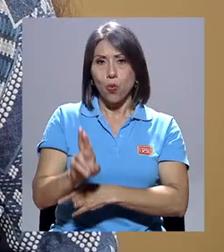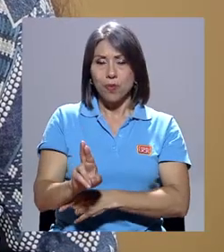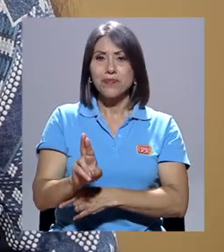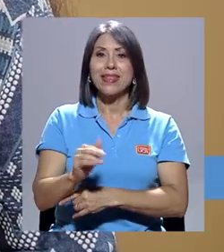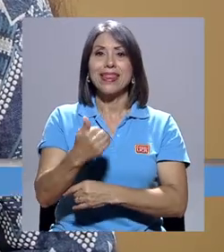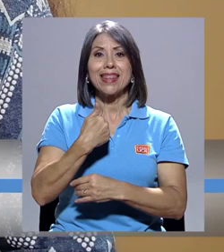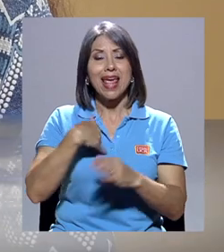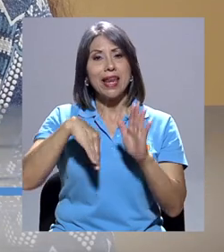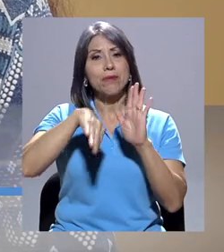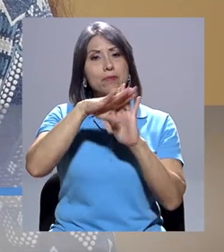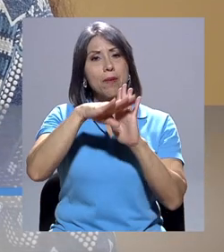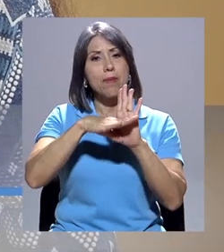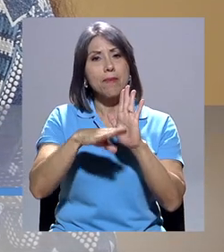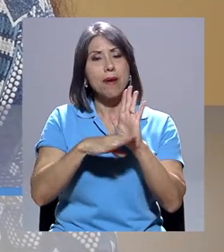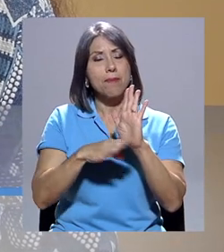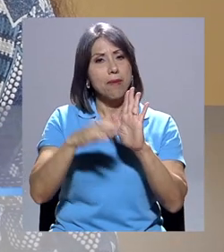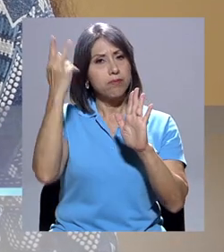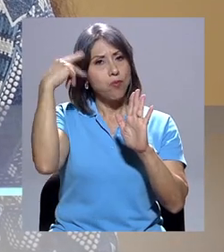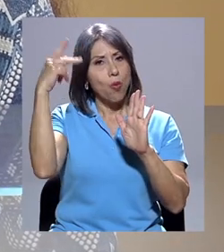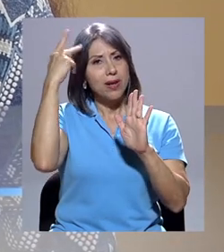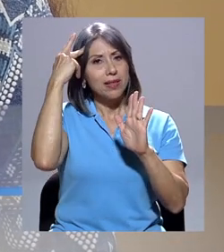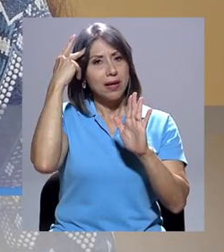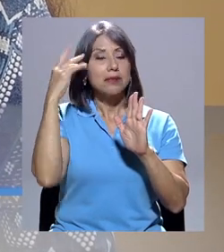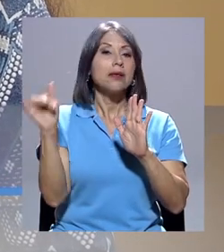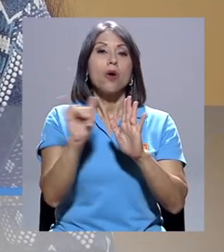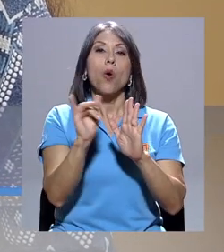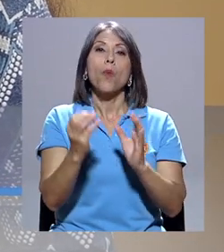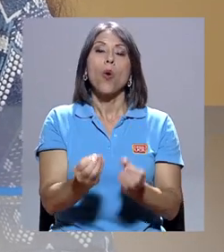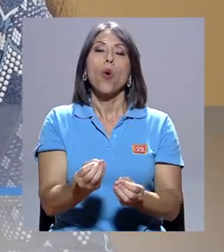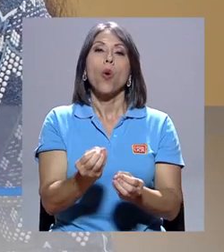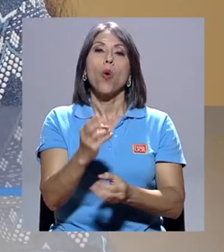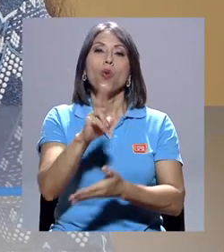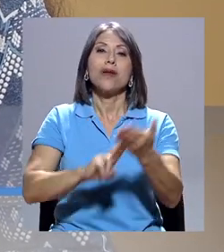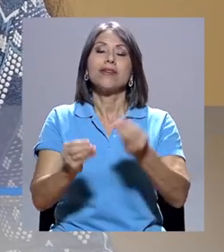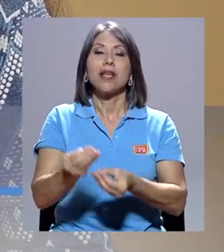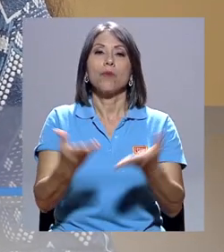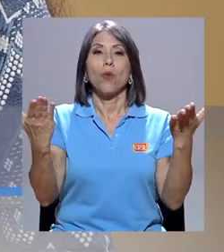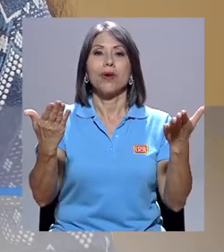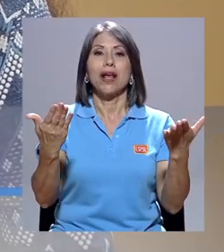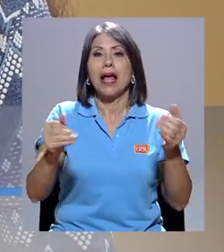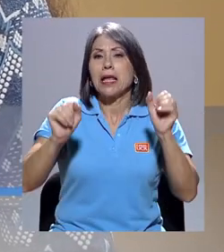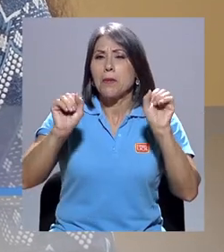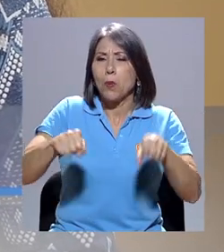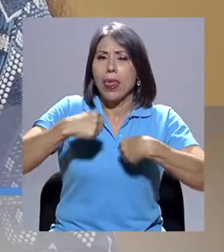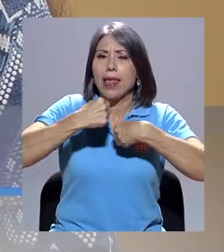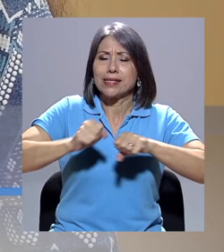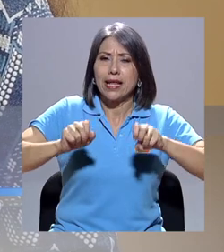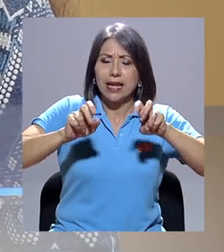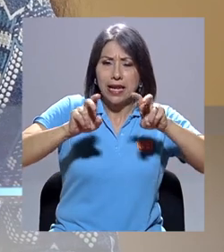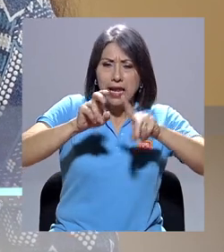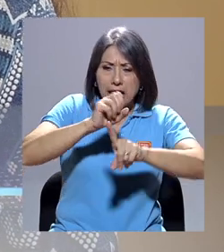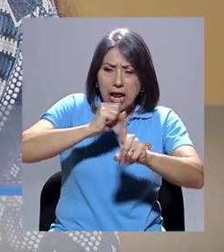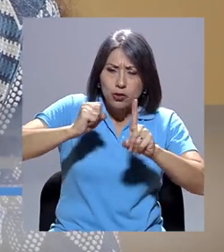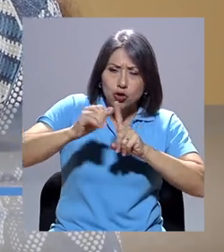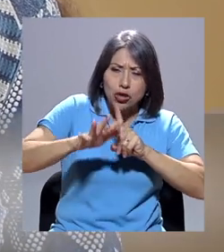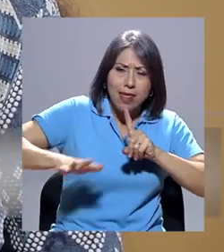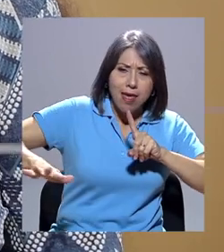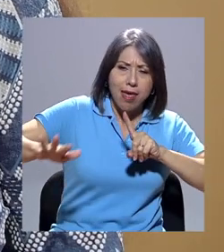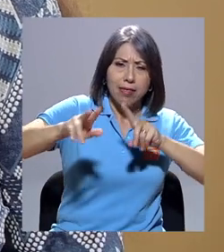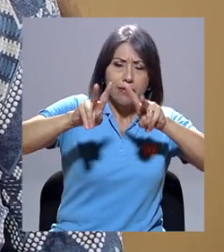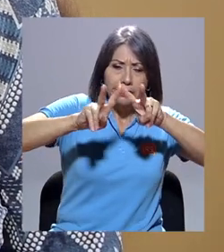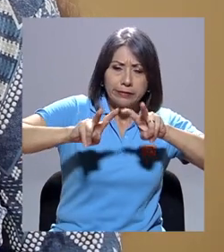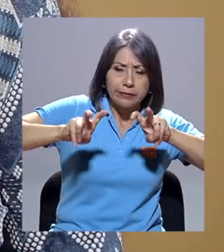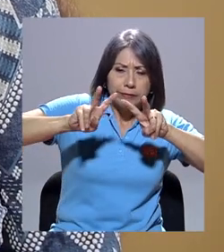tiene políticas como universidad pública que le permiten acercarse a un análisis profundo de la sociedad y ser